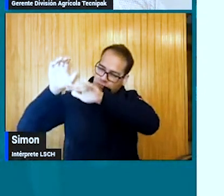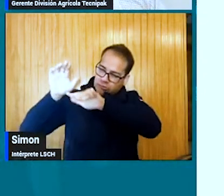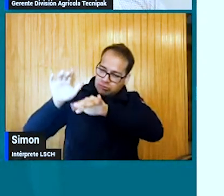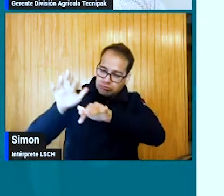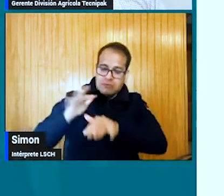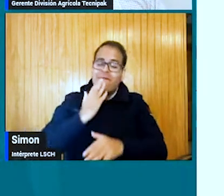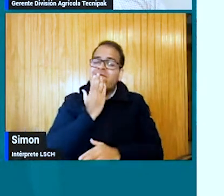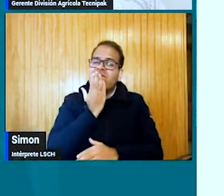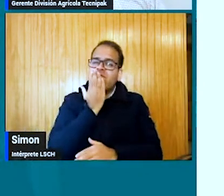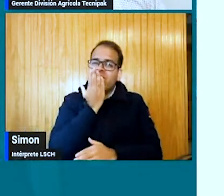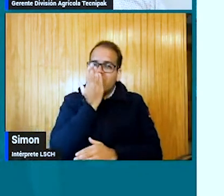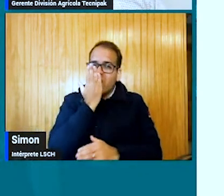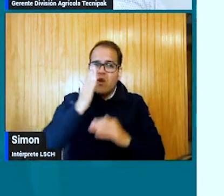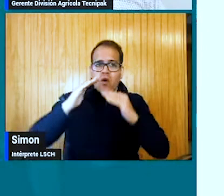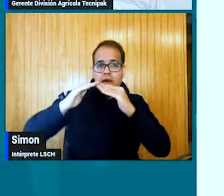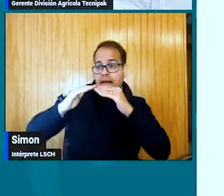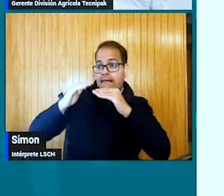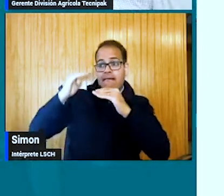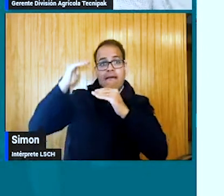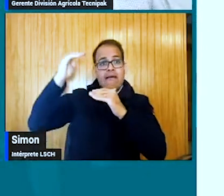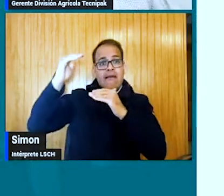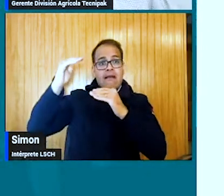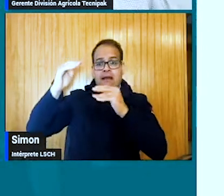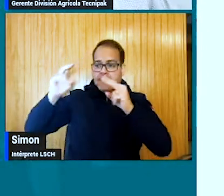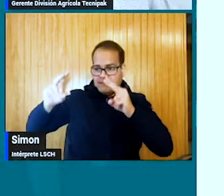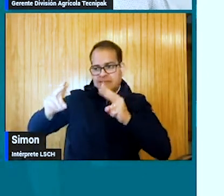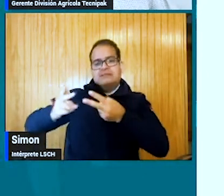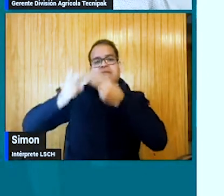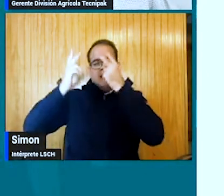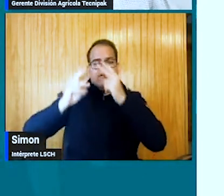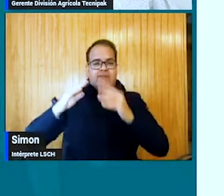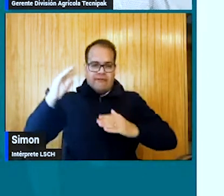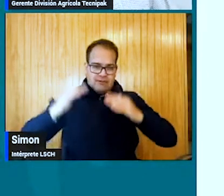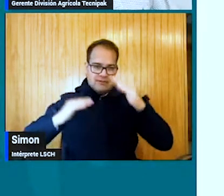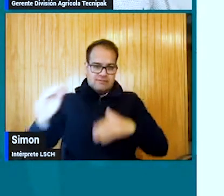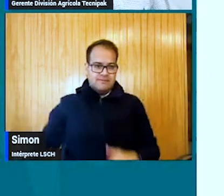parte alta, se salva de esta misma.